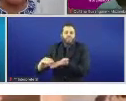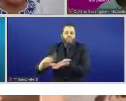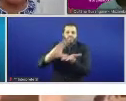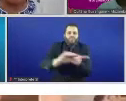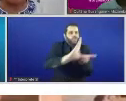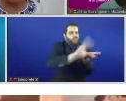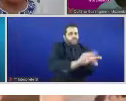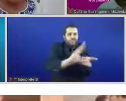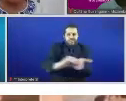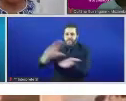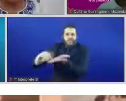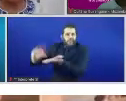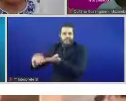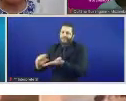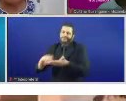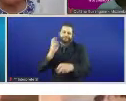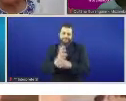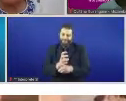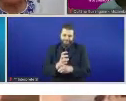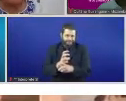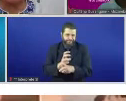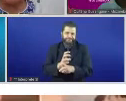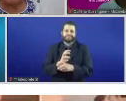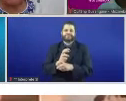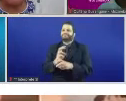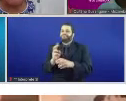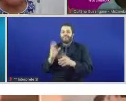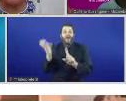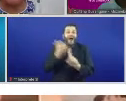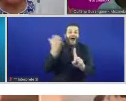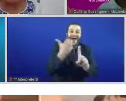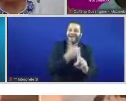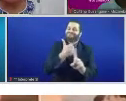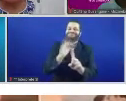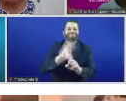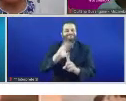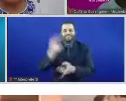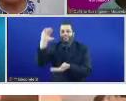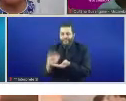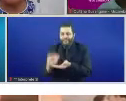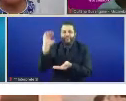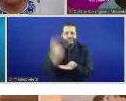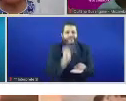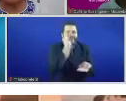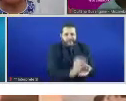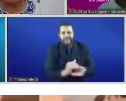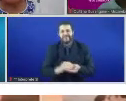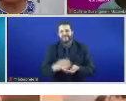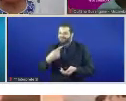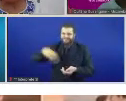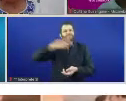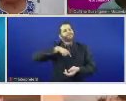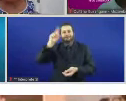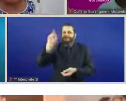niñas, ¿no? Eso es un aspecto que nos interesaría tener clarísimo